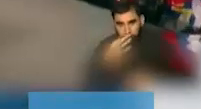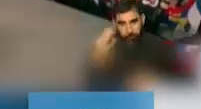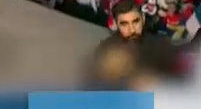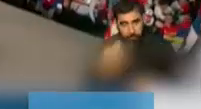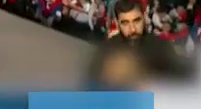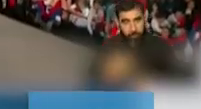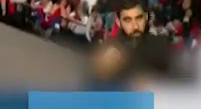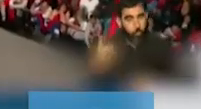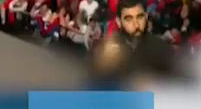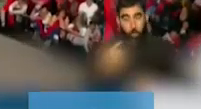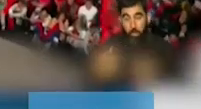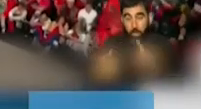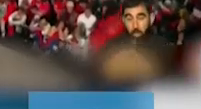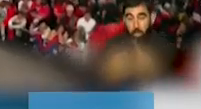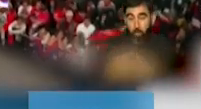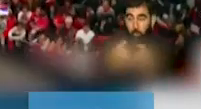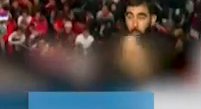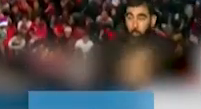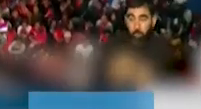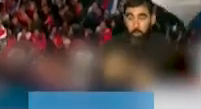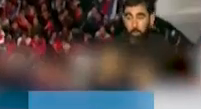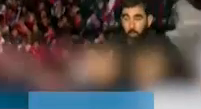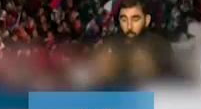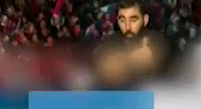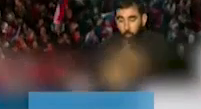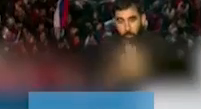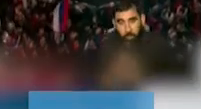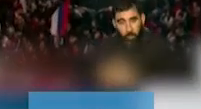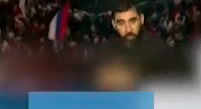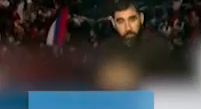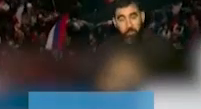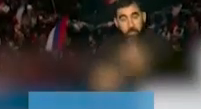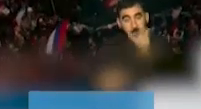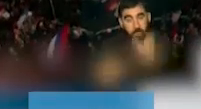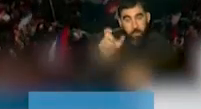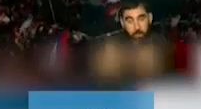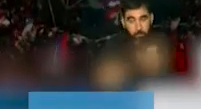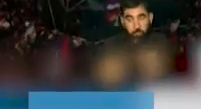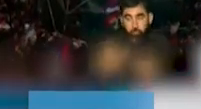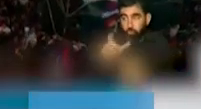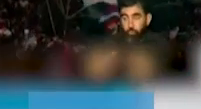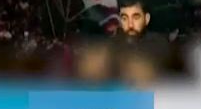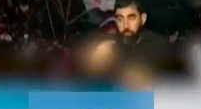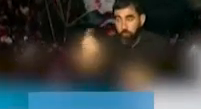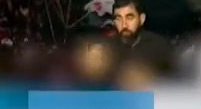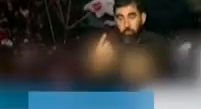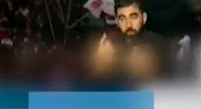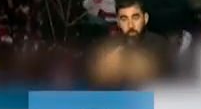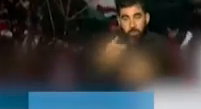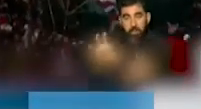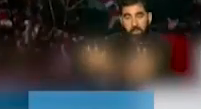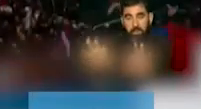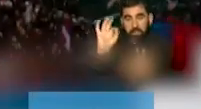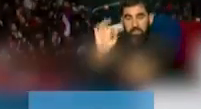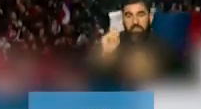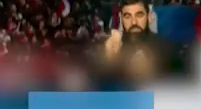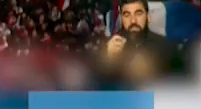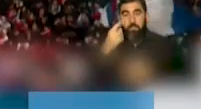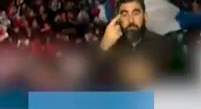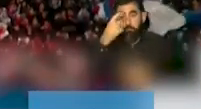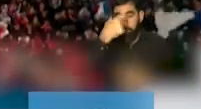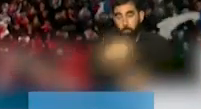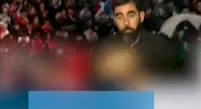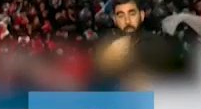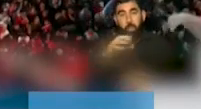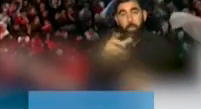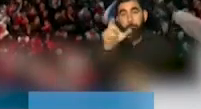Y ahí viene el interés. Fernando, después de esta instancia que acabamos de ver, Martínez y Villar van hacia